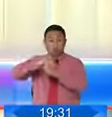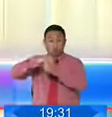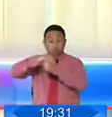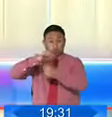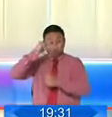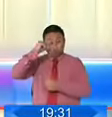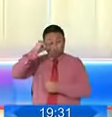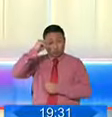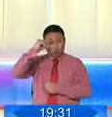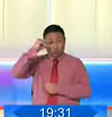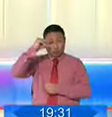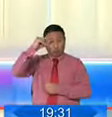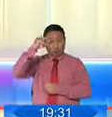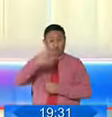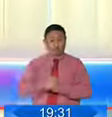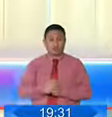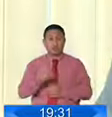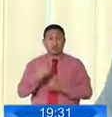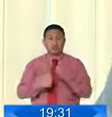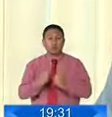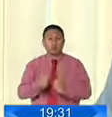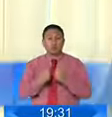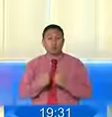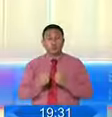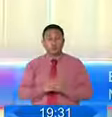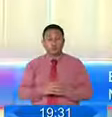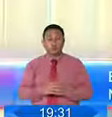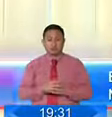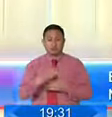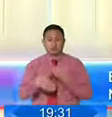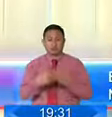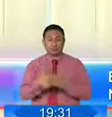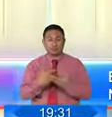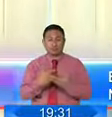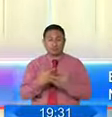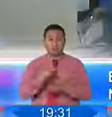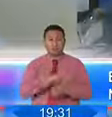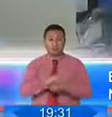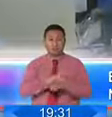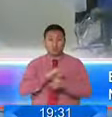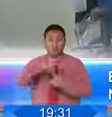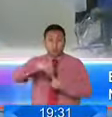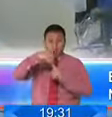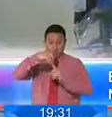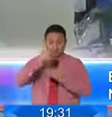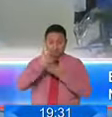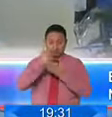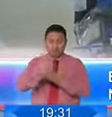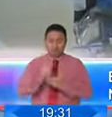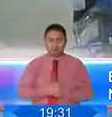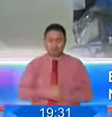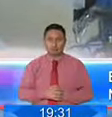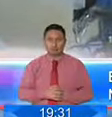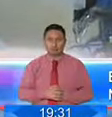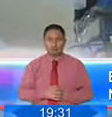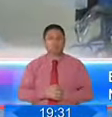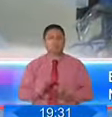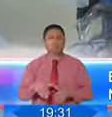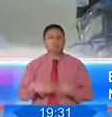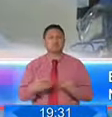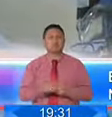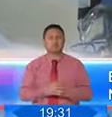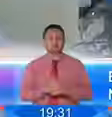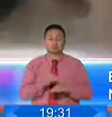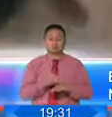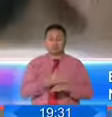problemas severos de glaucoma que tienen que ser tratados a tiempo por un especialista. Para un correcto diagnóstico es necesario realizar